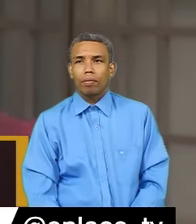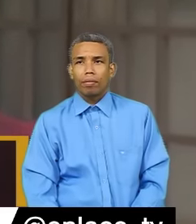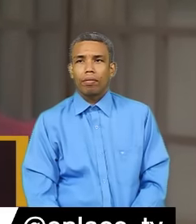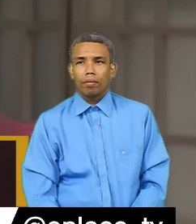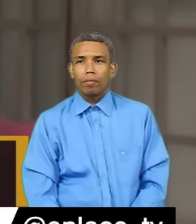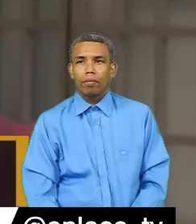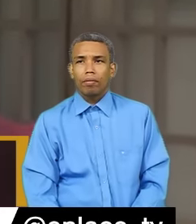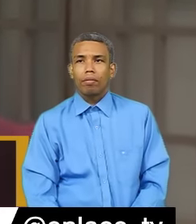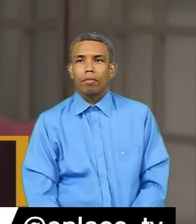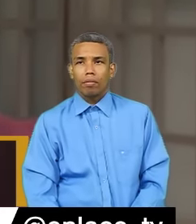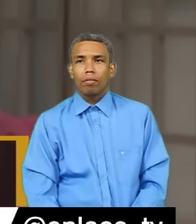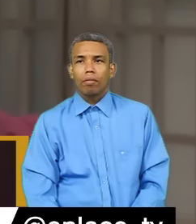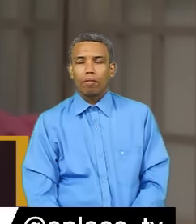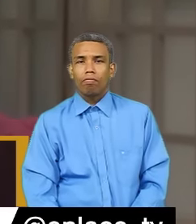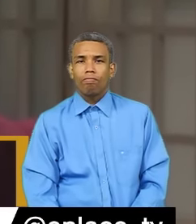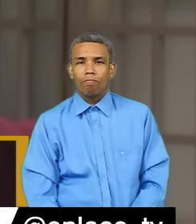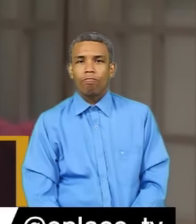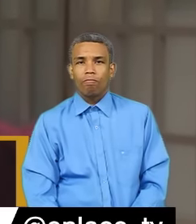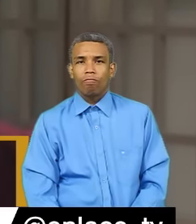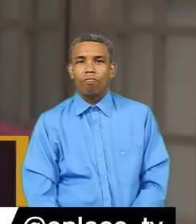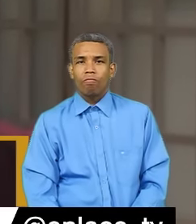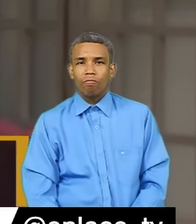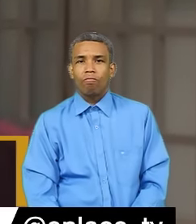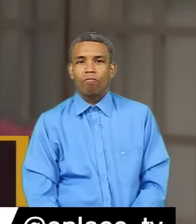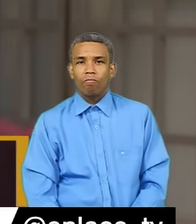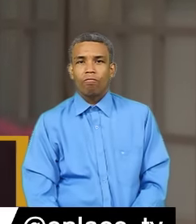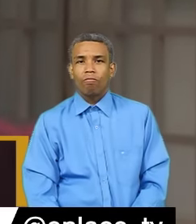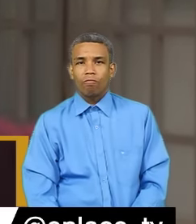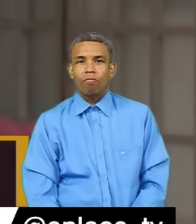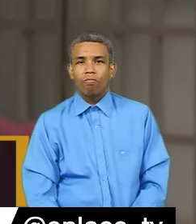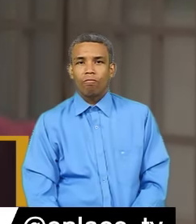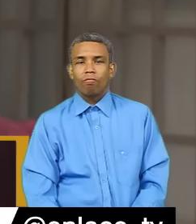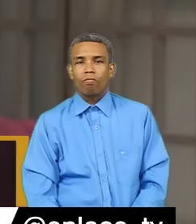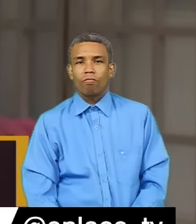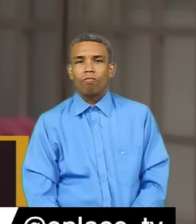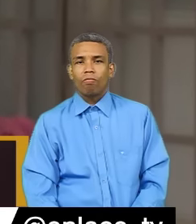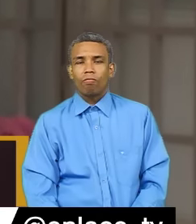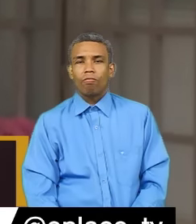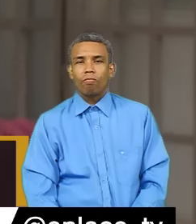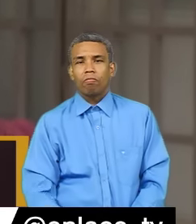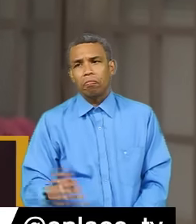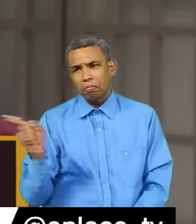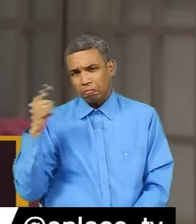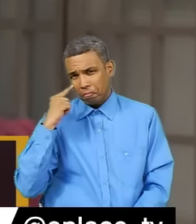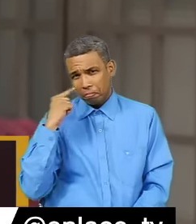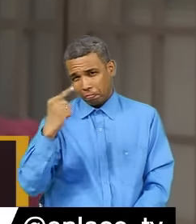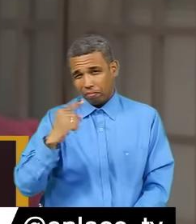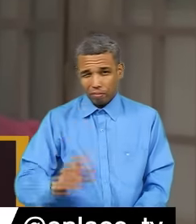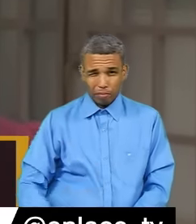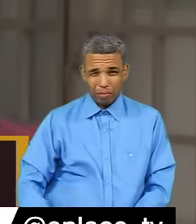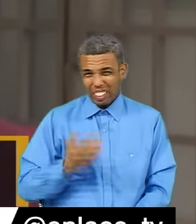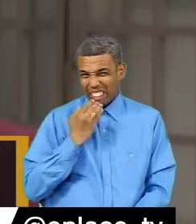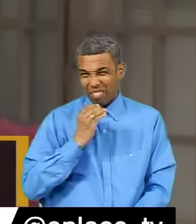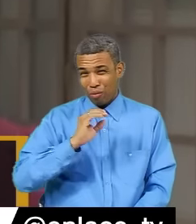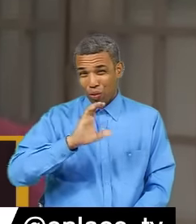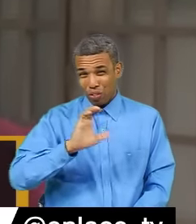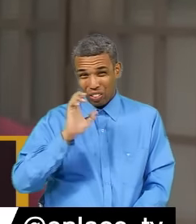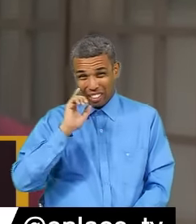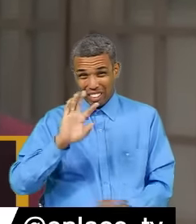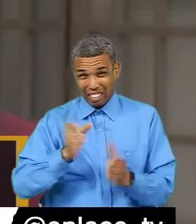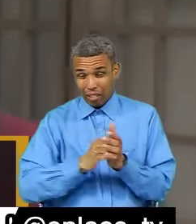el Centro de Convivencia Ciudadana para brindar una nueva atención a la comunidad de las comunas 5, 6